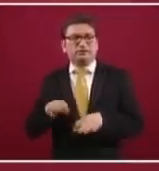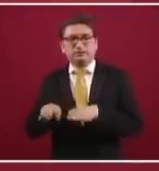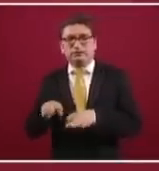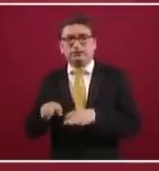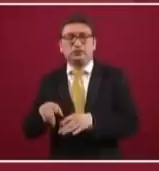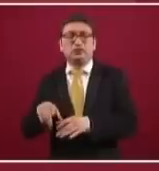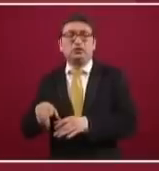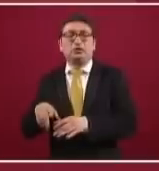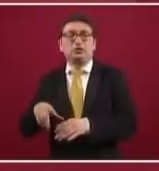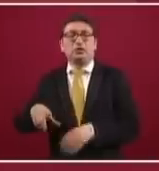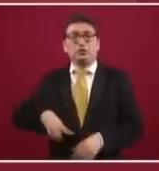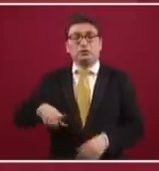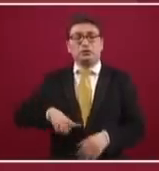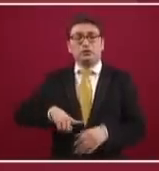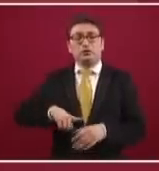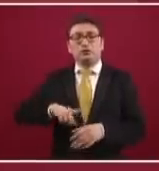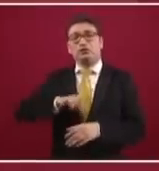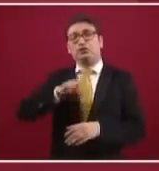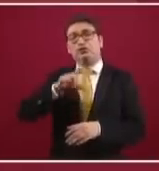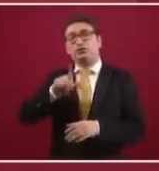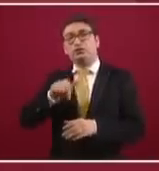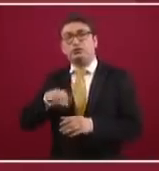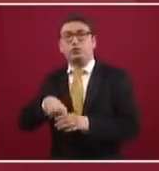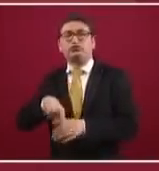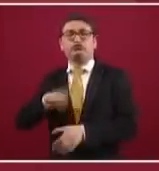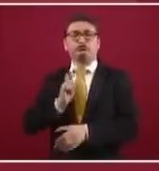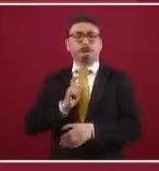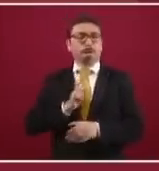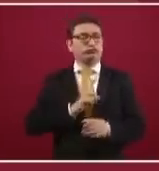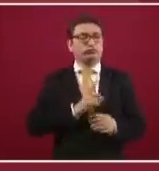empresas o con bancos,